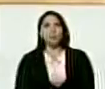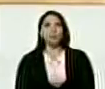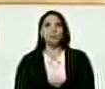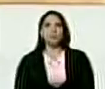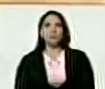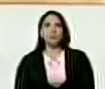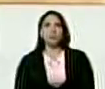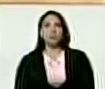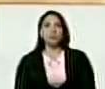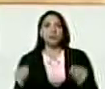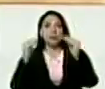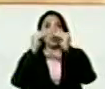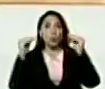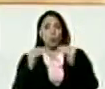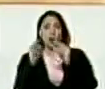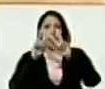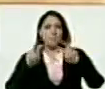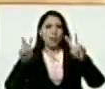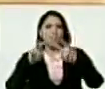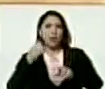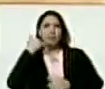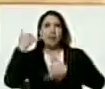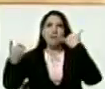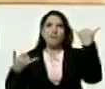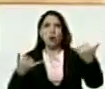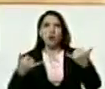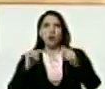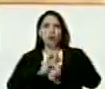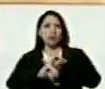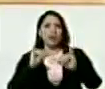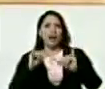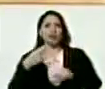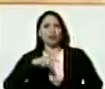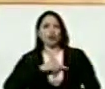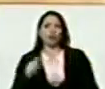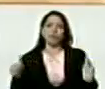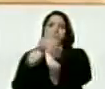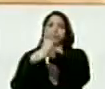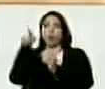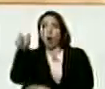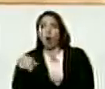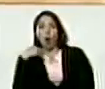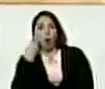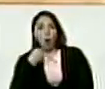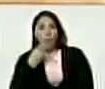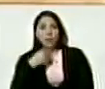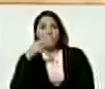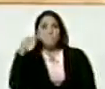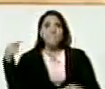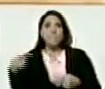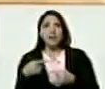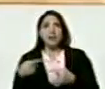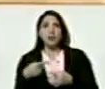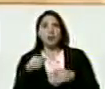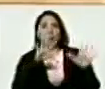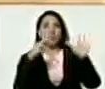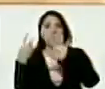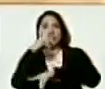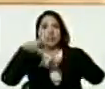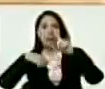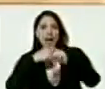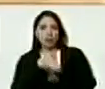De acuerdo, pues, al análisis telefónico, nos llevó a este adolescente menor de edad, de 17